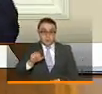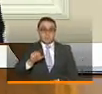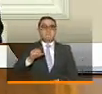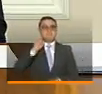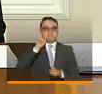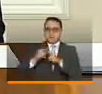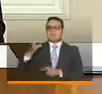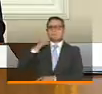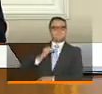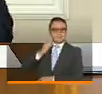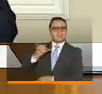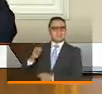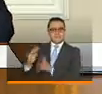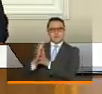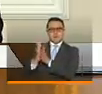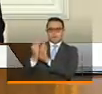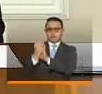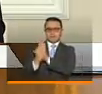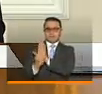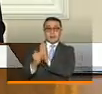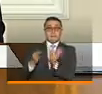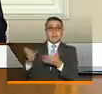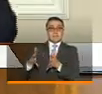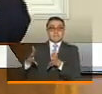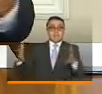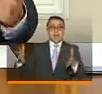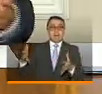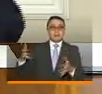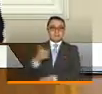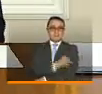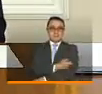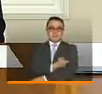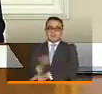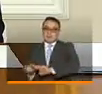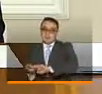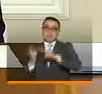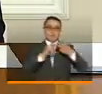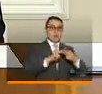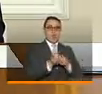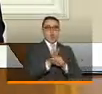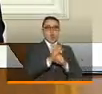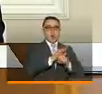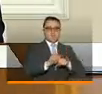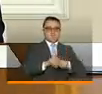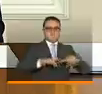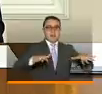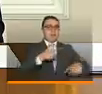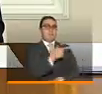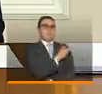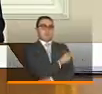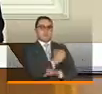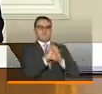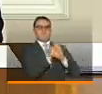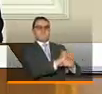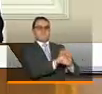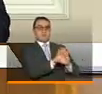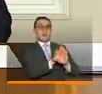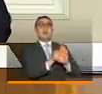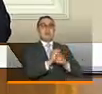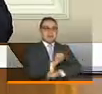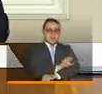experiencia que ya tenemos en bases de datos del plan ampliado de inmunización y extrapolarla a lo que será el ciclo de vacunación frente al COVID-19, donde los